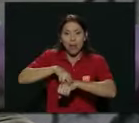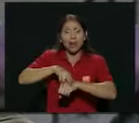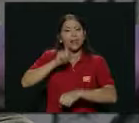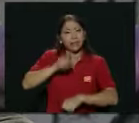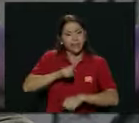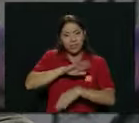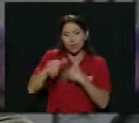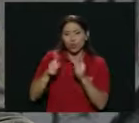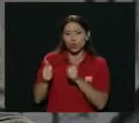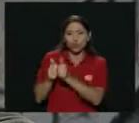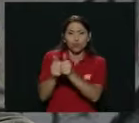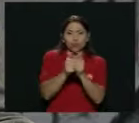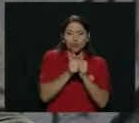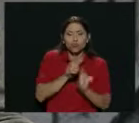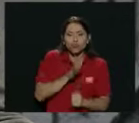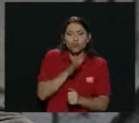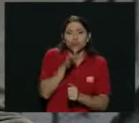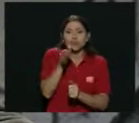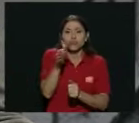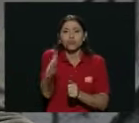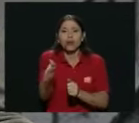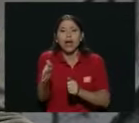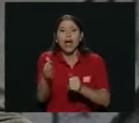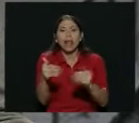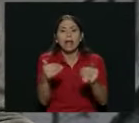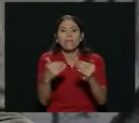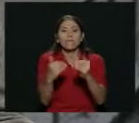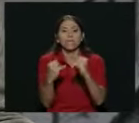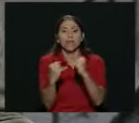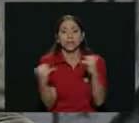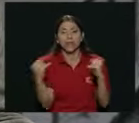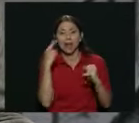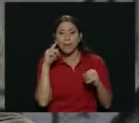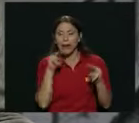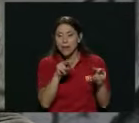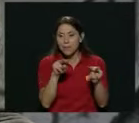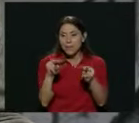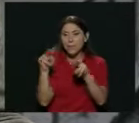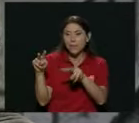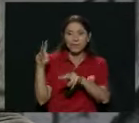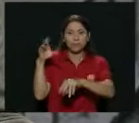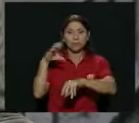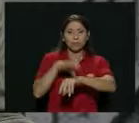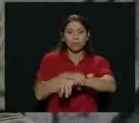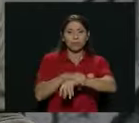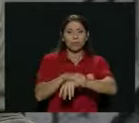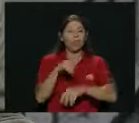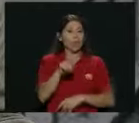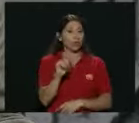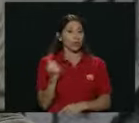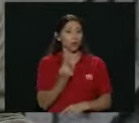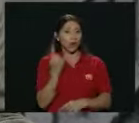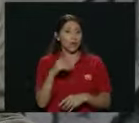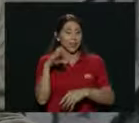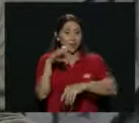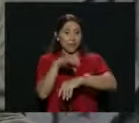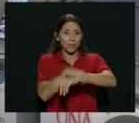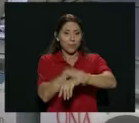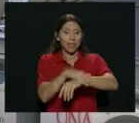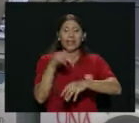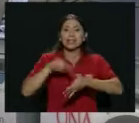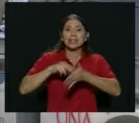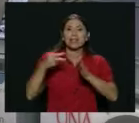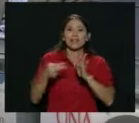frontera a colaborar en operaciones migratorias. Entonces esto no solo funciona en la efectividad de la detención, sino en campañas orquestadas